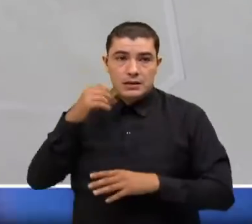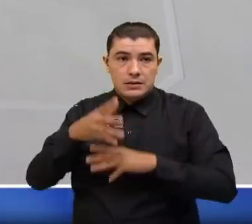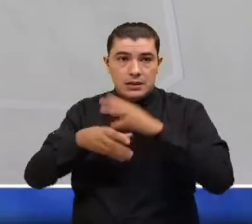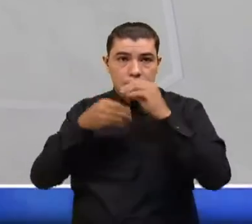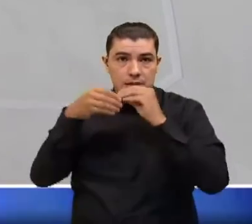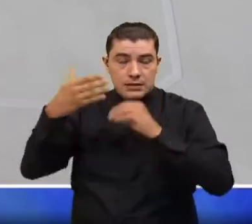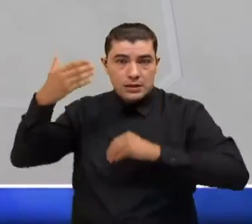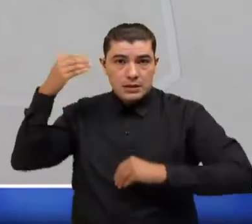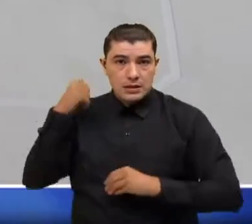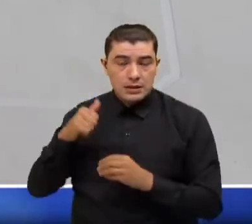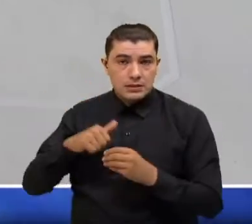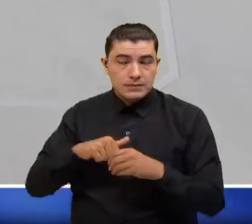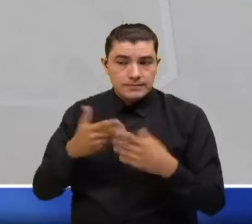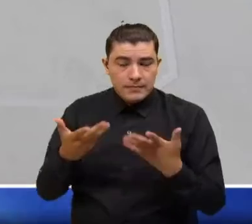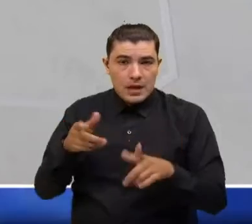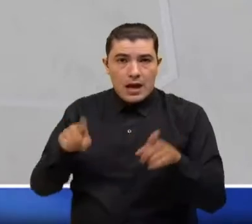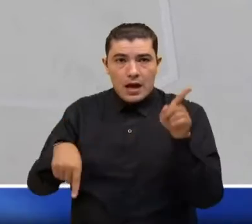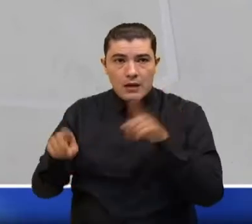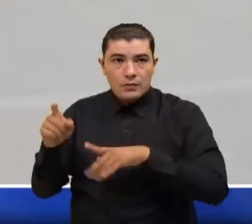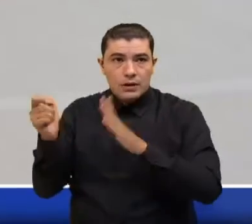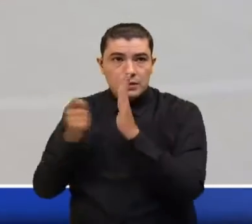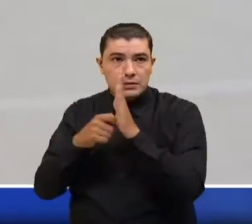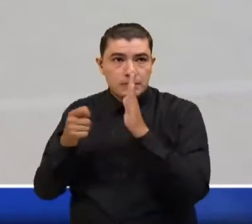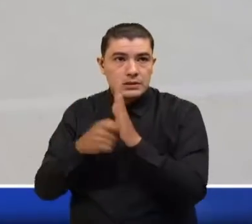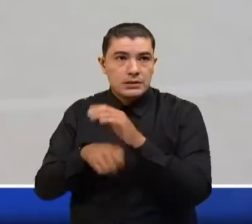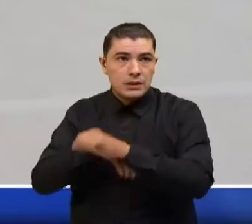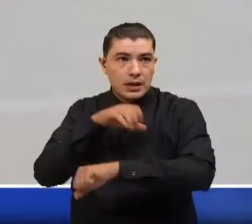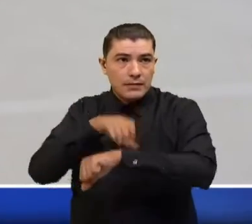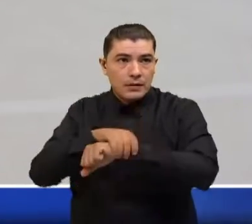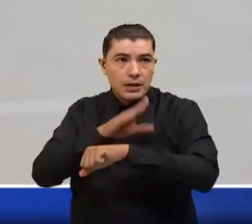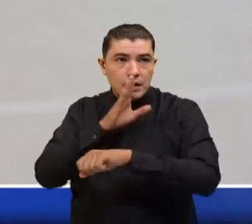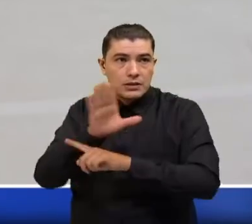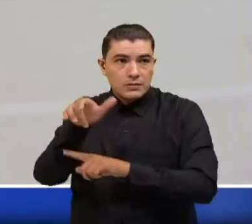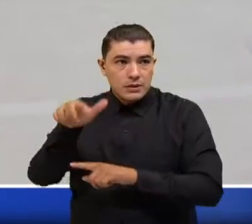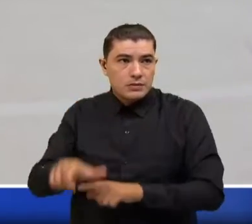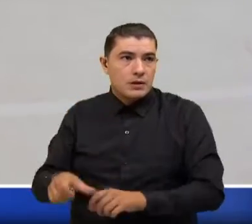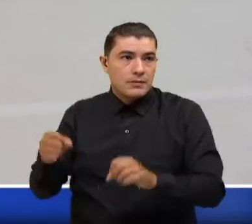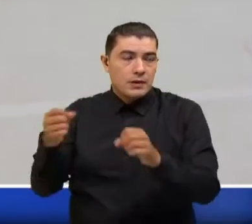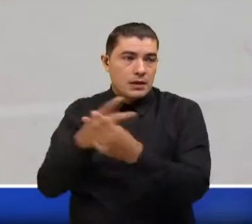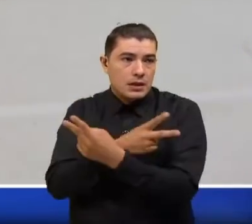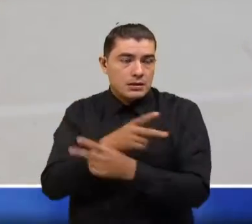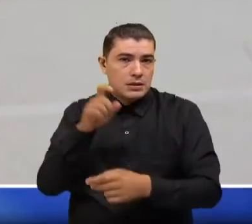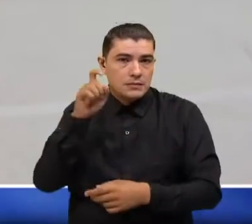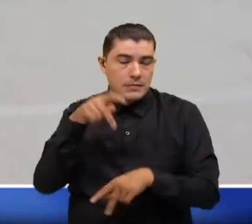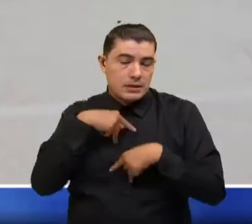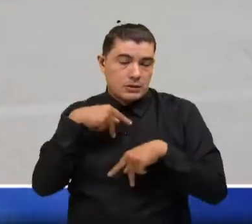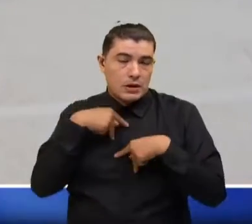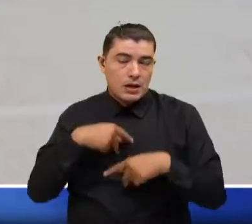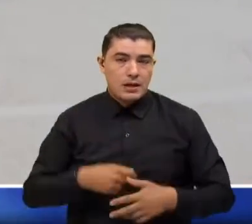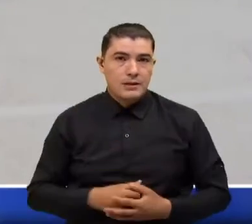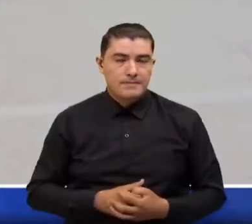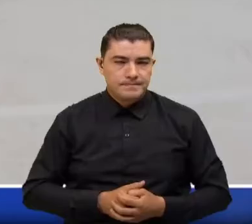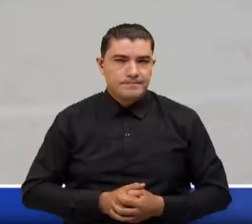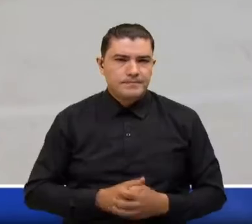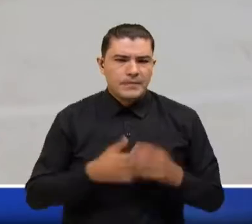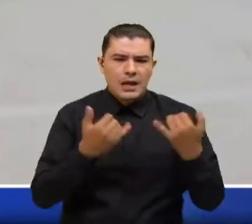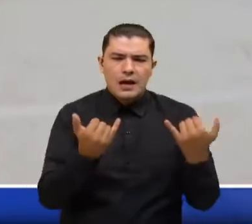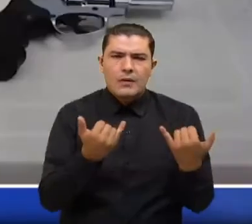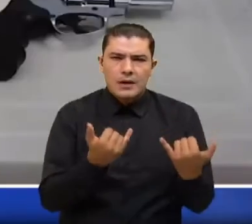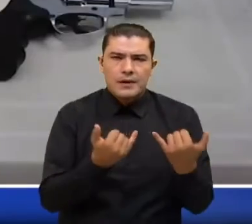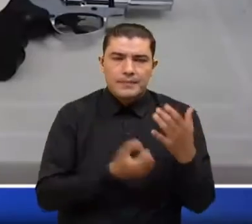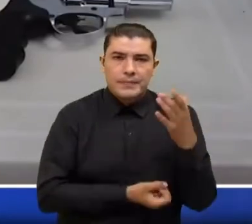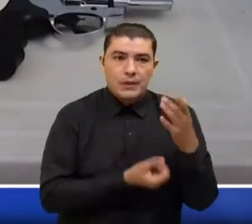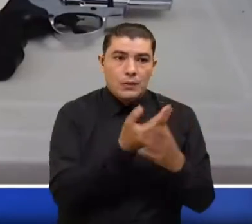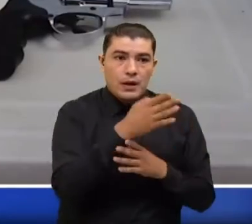vez algunas ocasiones la captura de estas personas por las lesiones personales. Con la nueva